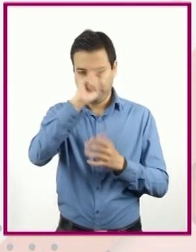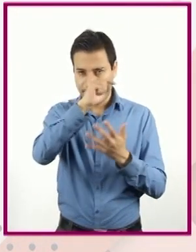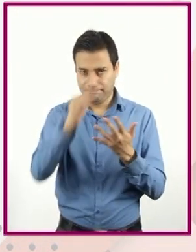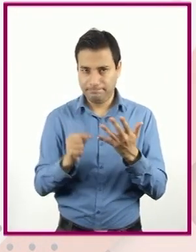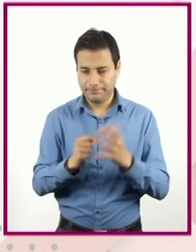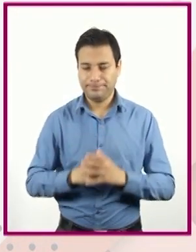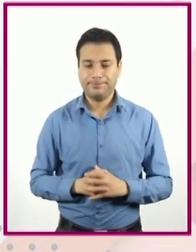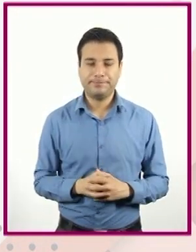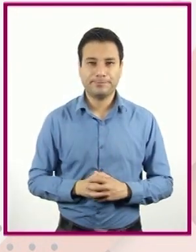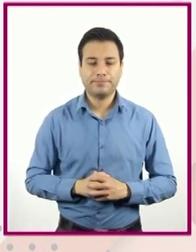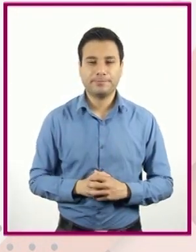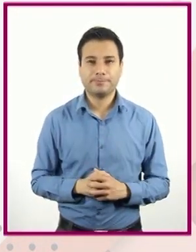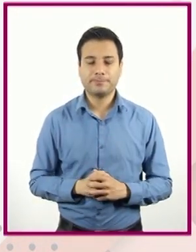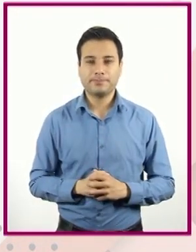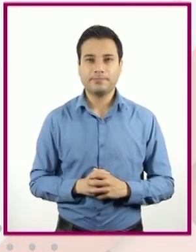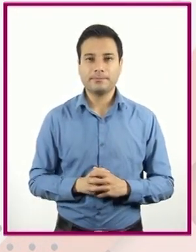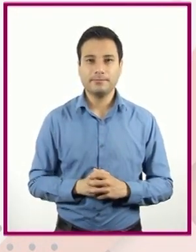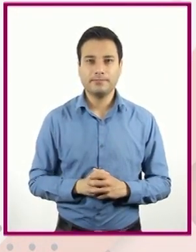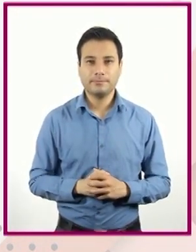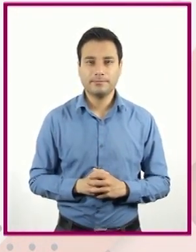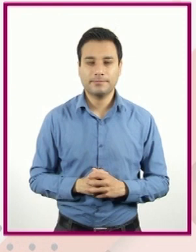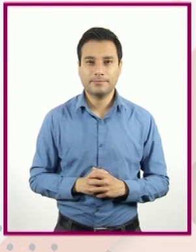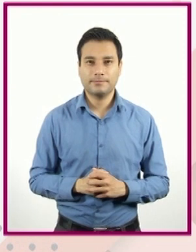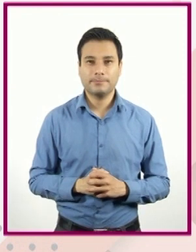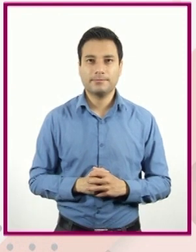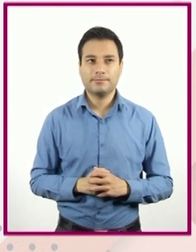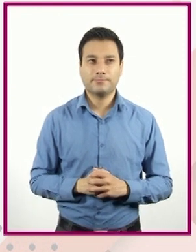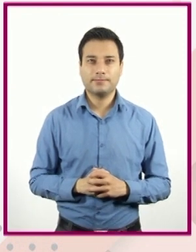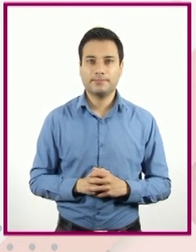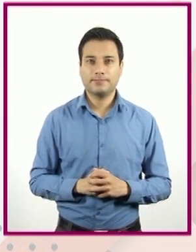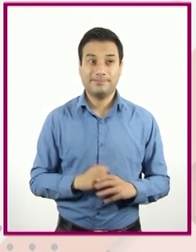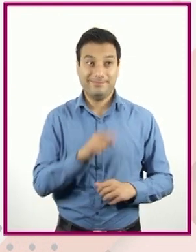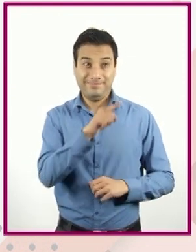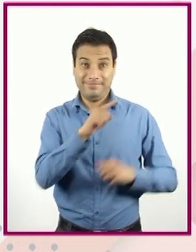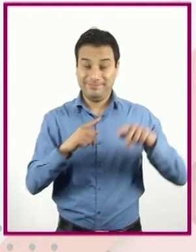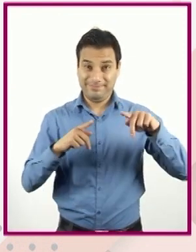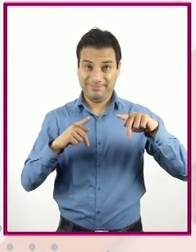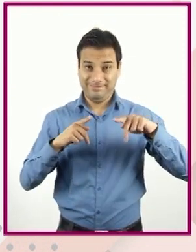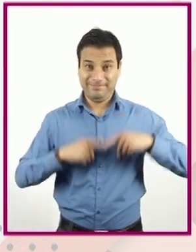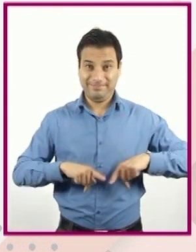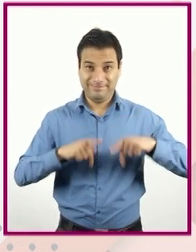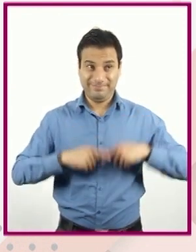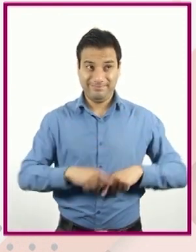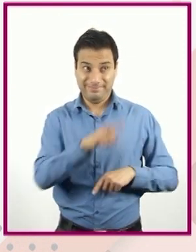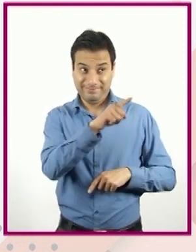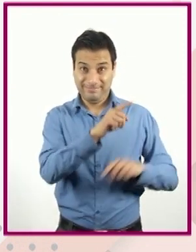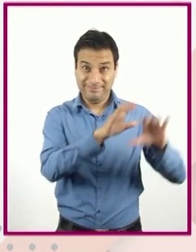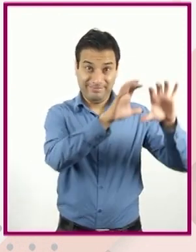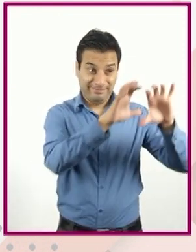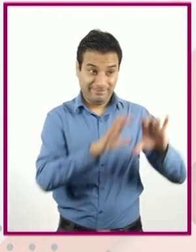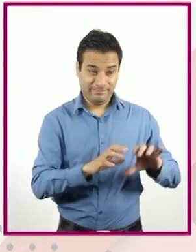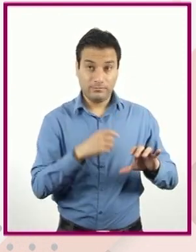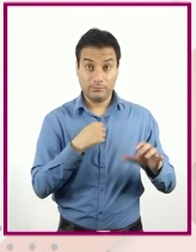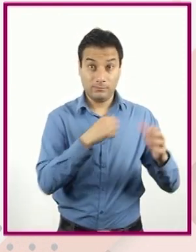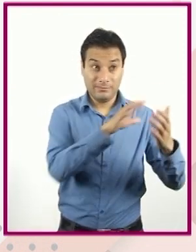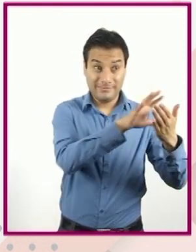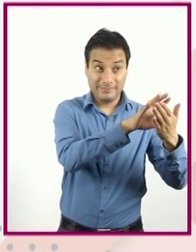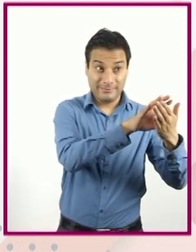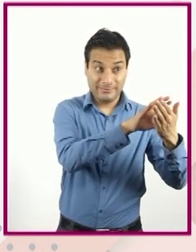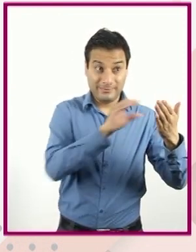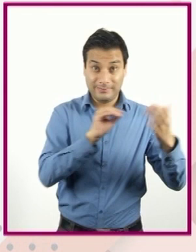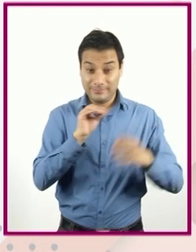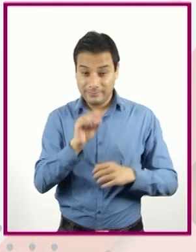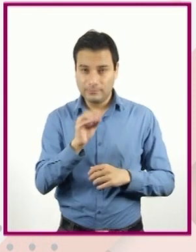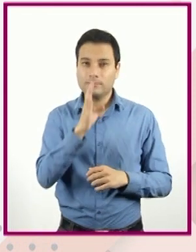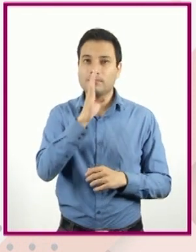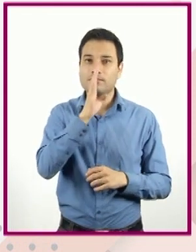Autónoma de México. Copiar y pegar sin dar la referencia adecuada. Generar un texto a partir de ideas de